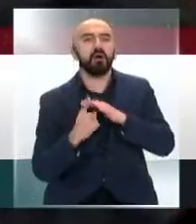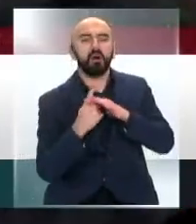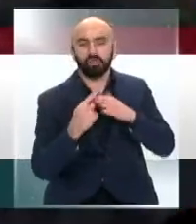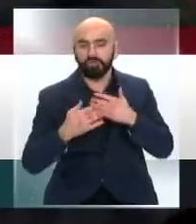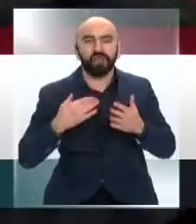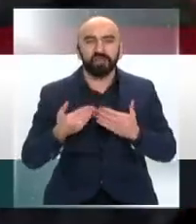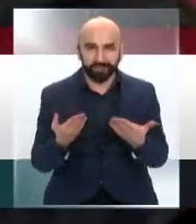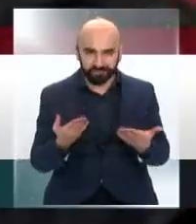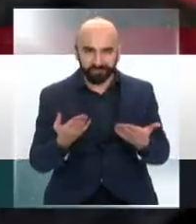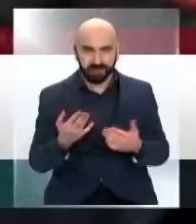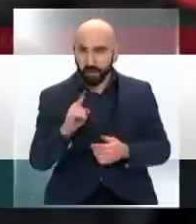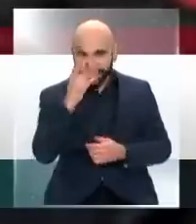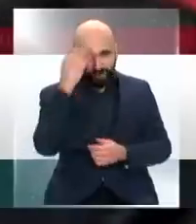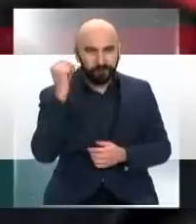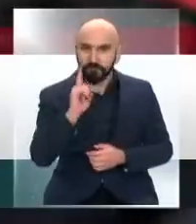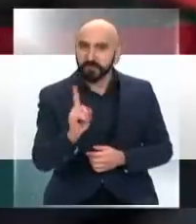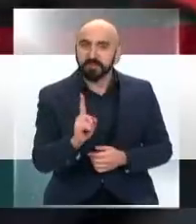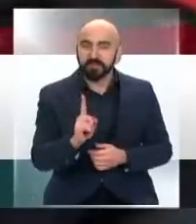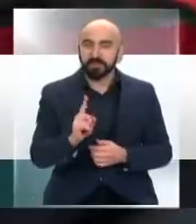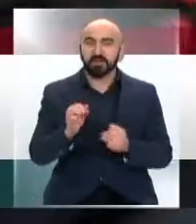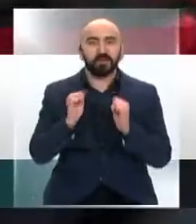venimos, compañeros y compañeras.